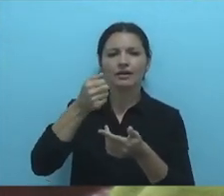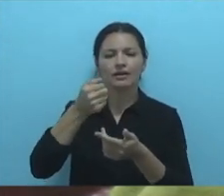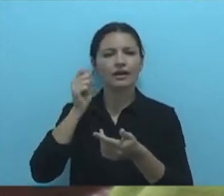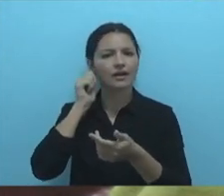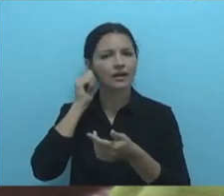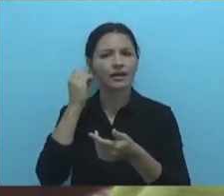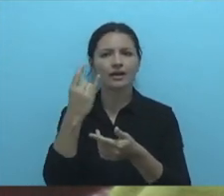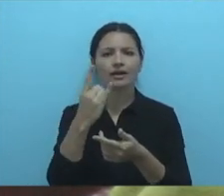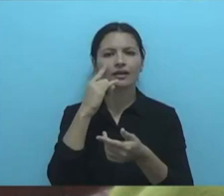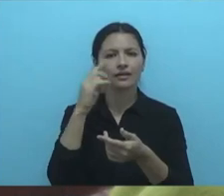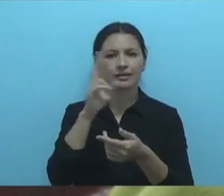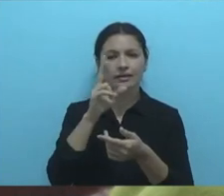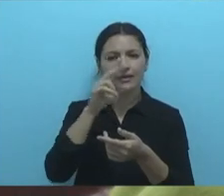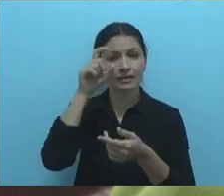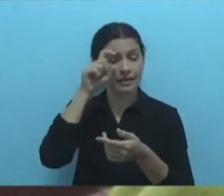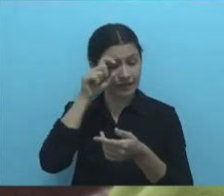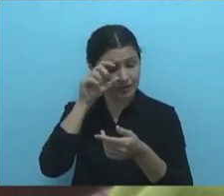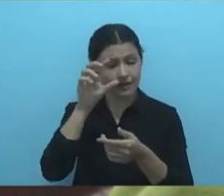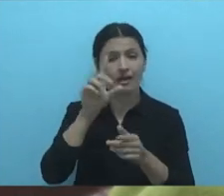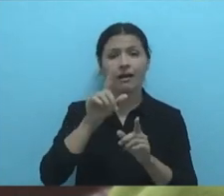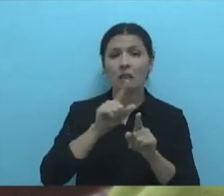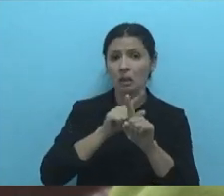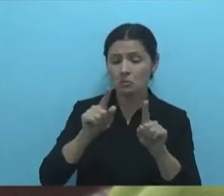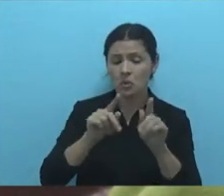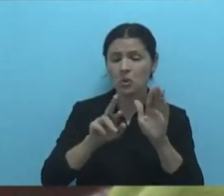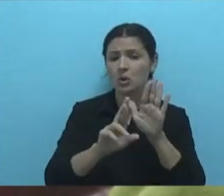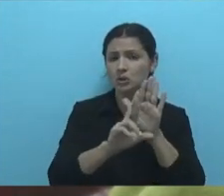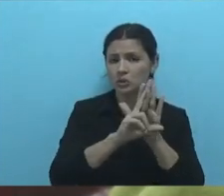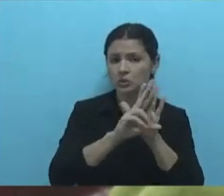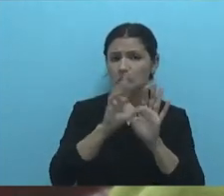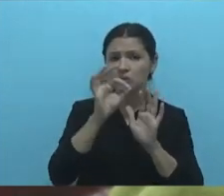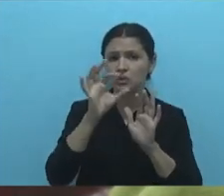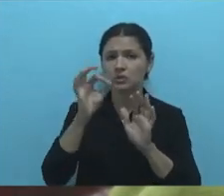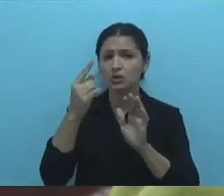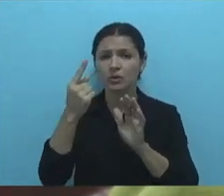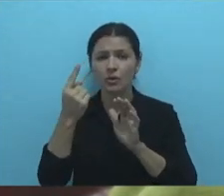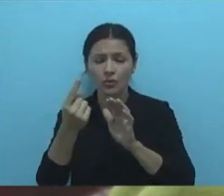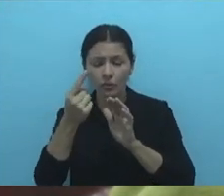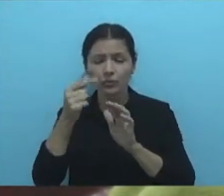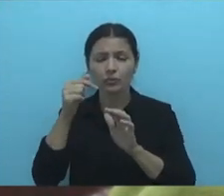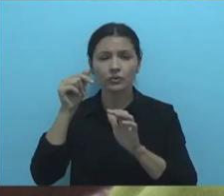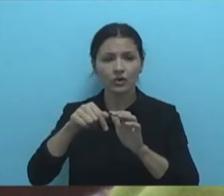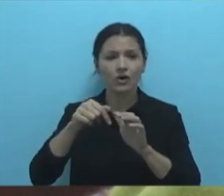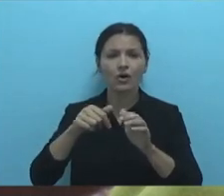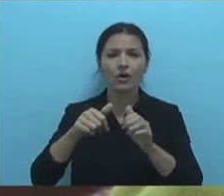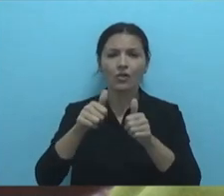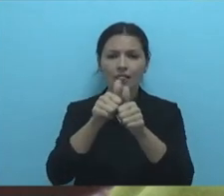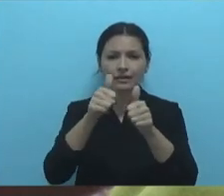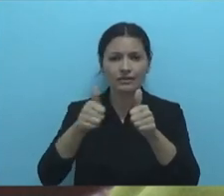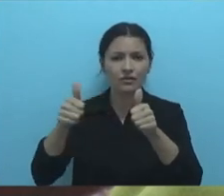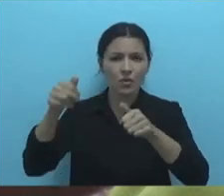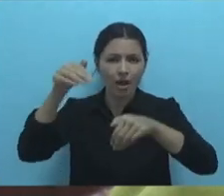resolución 001 del 2023 del tribunal electoral de la provincia de Santa